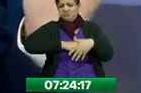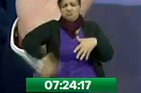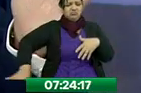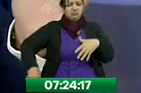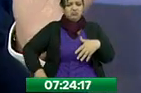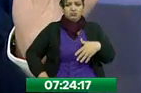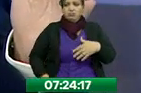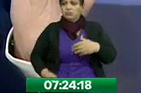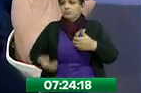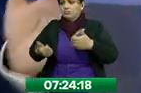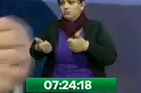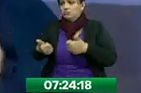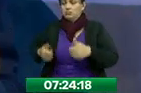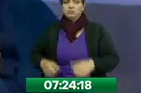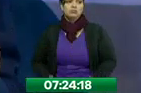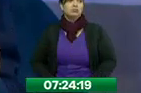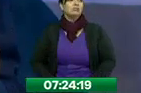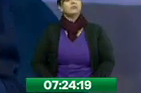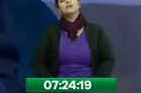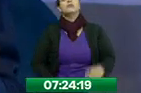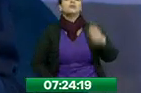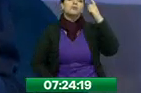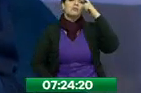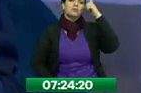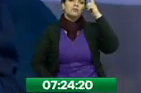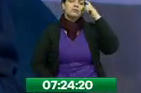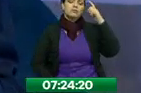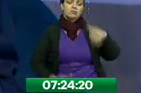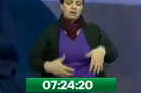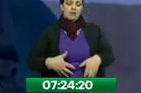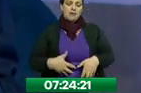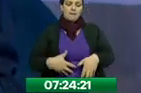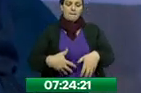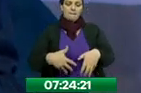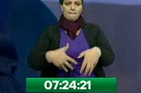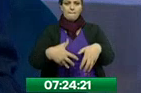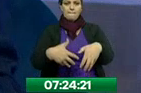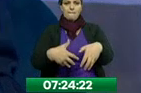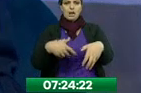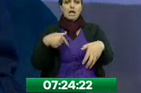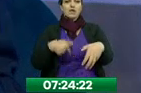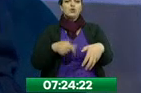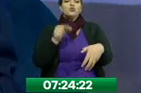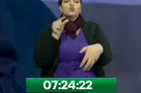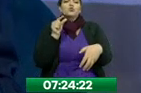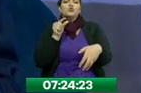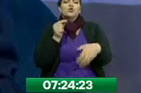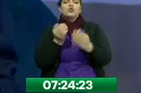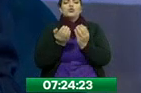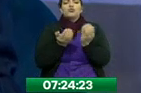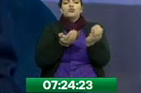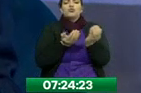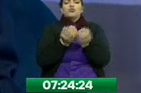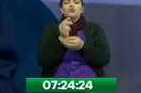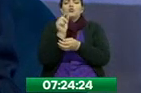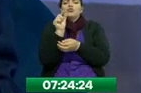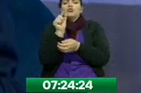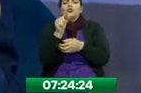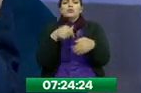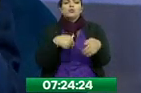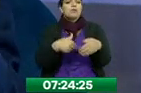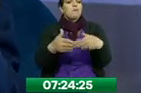hasta la muerte natural es un valor ético esencial. Por lo tanto, yo favorezco en este